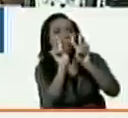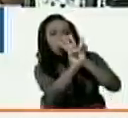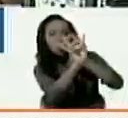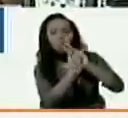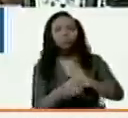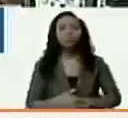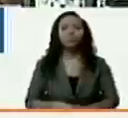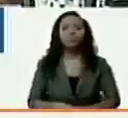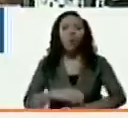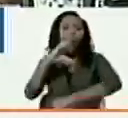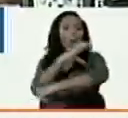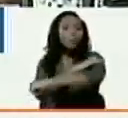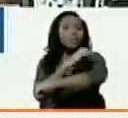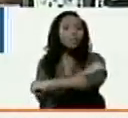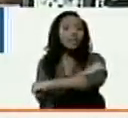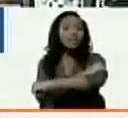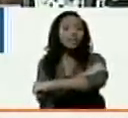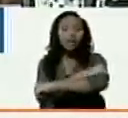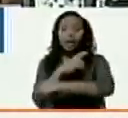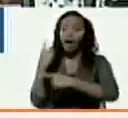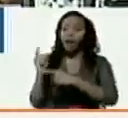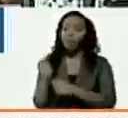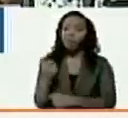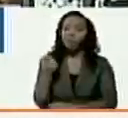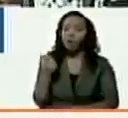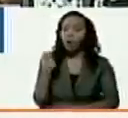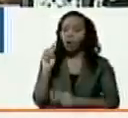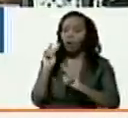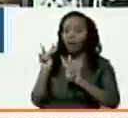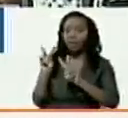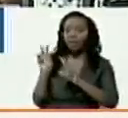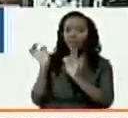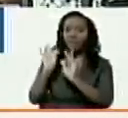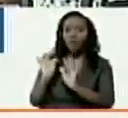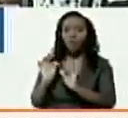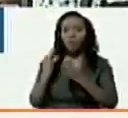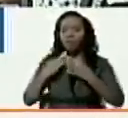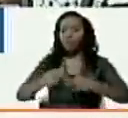Una oposición inexistente desde el punto de vista orgánico.